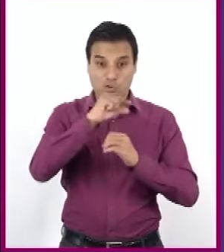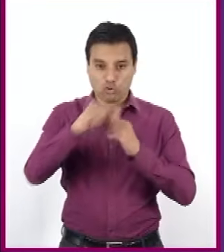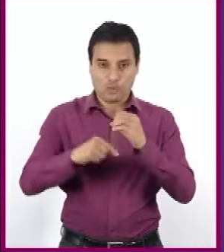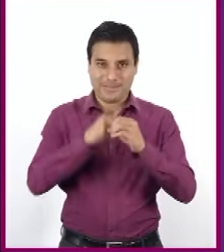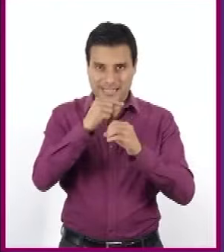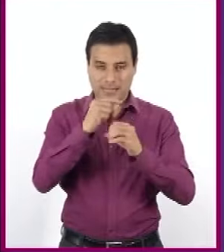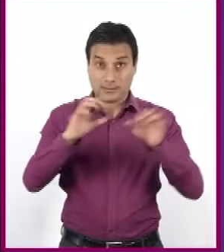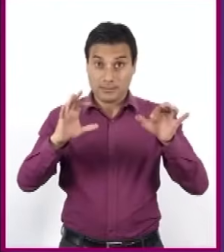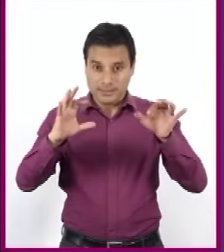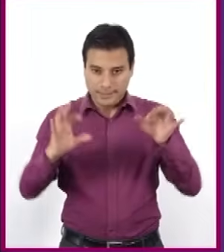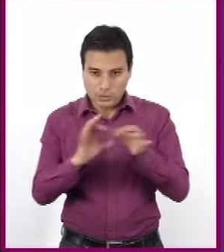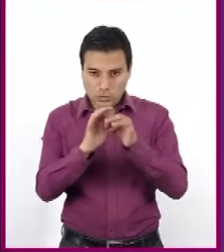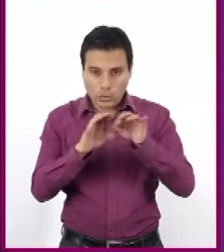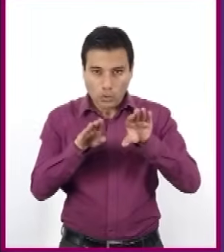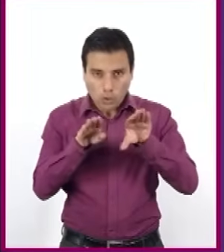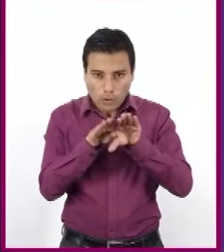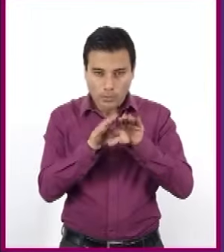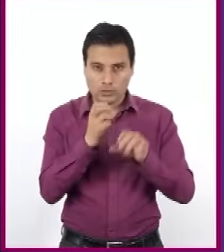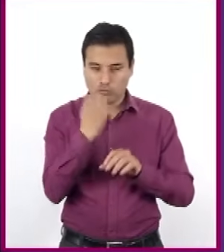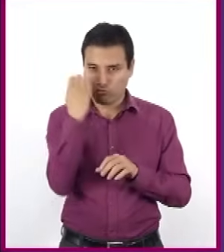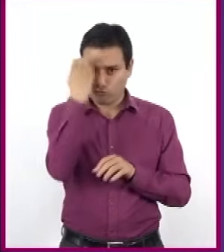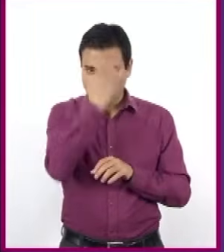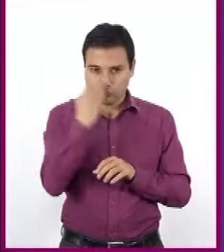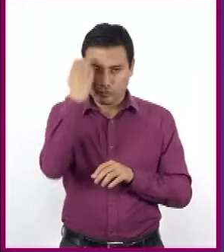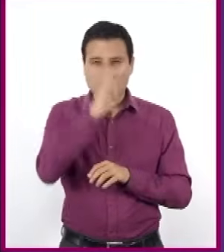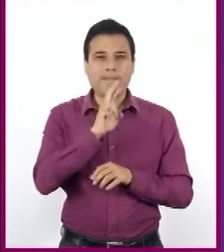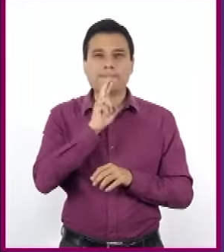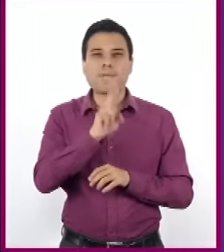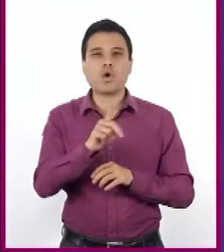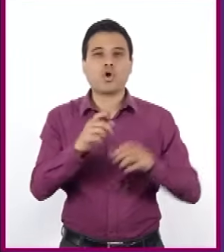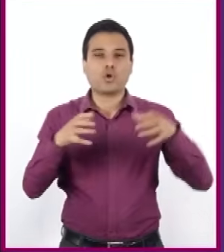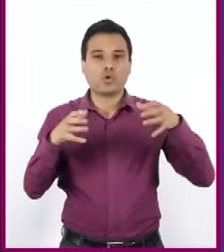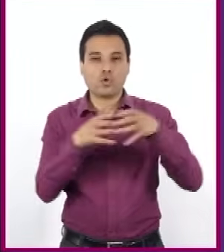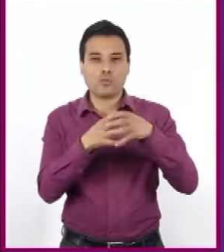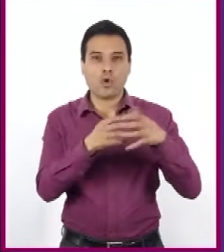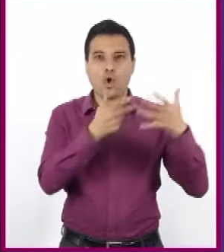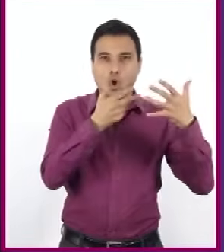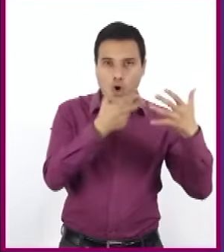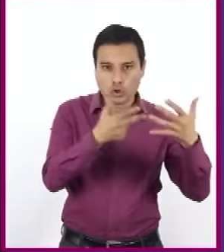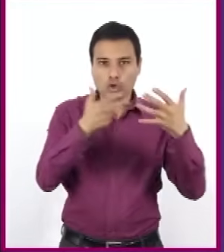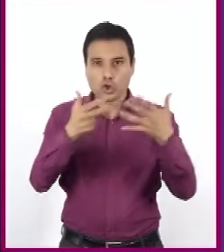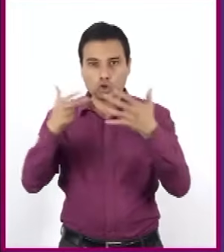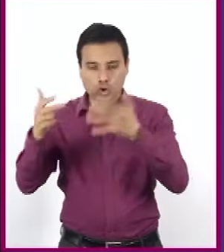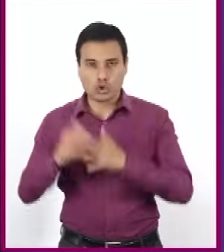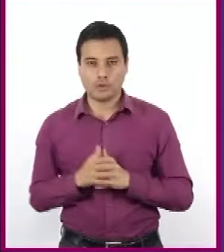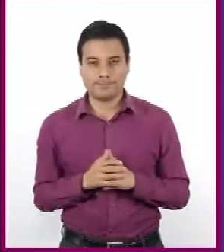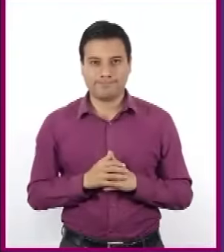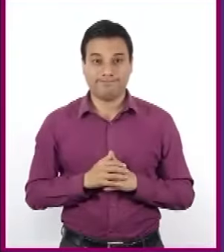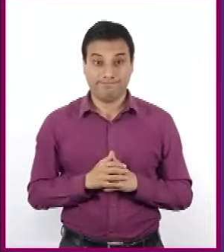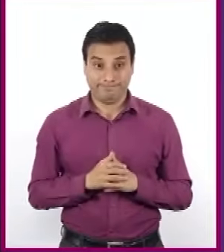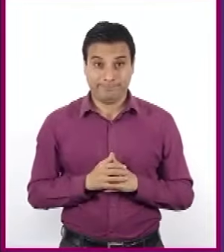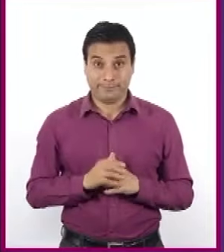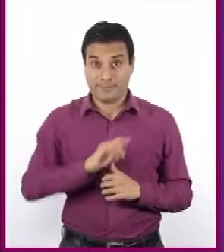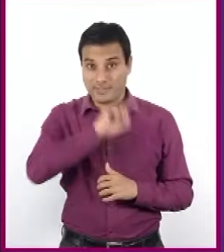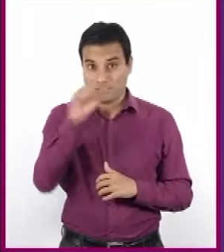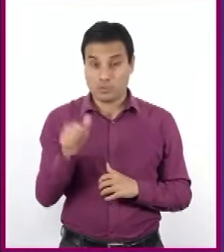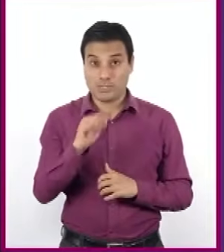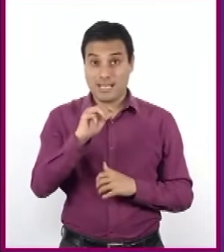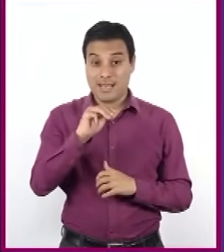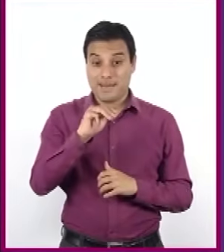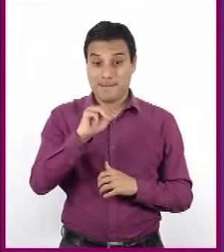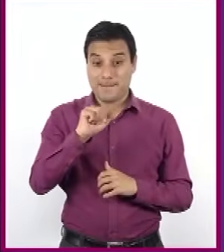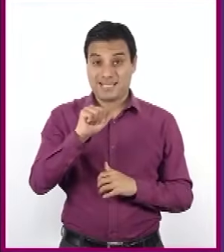elementos y entonces formó octavas. Newlands, con los elementos organizados de menor a mayor masa